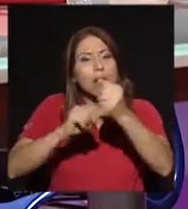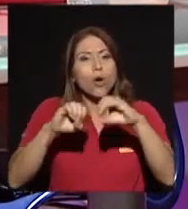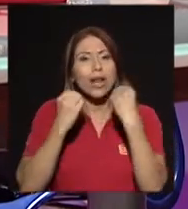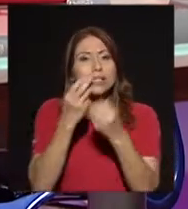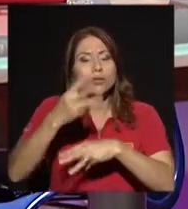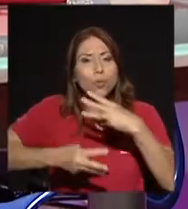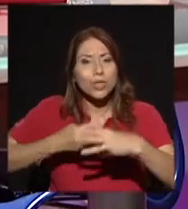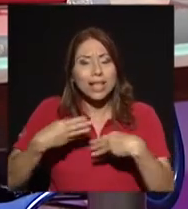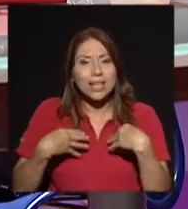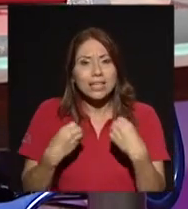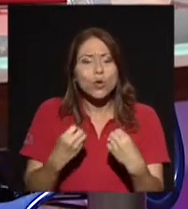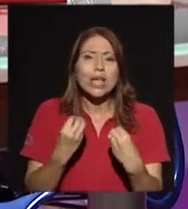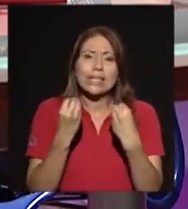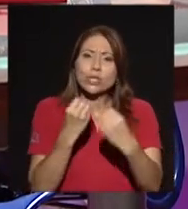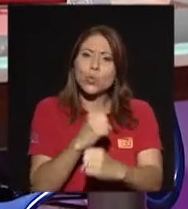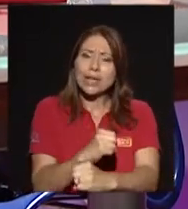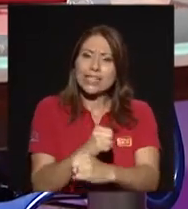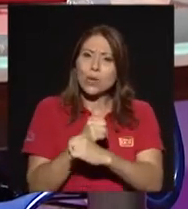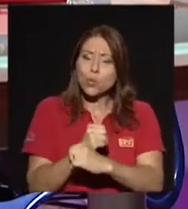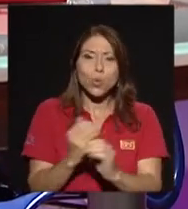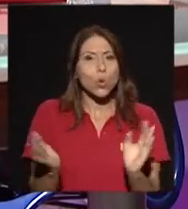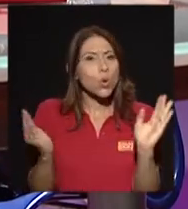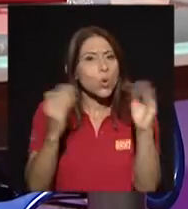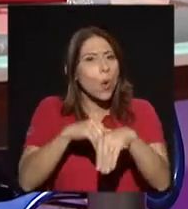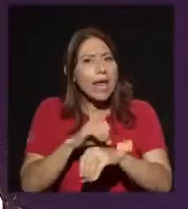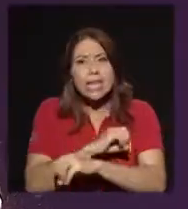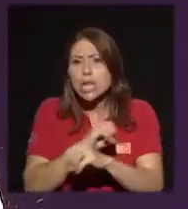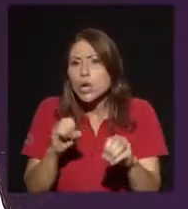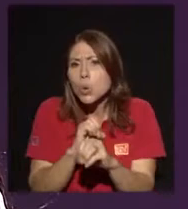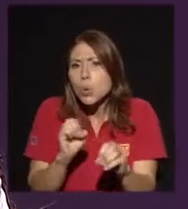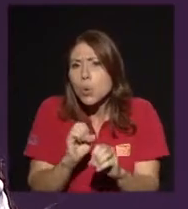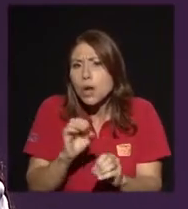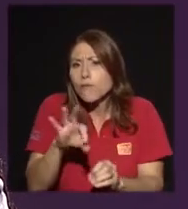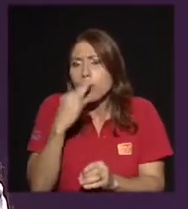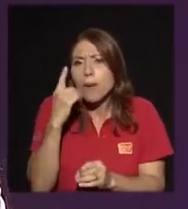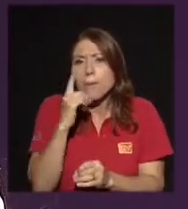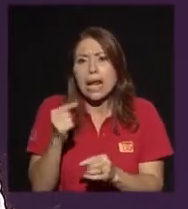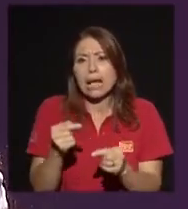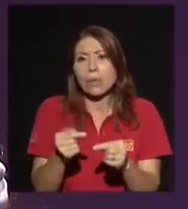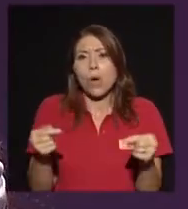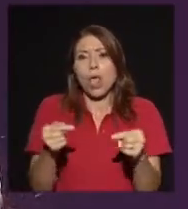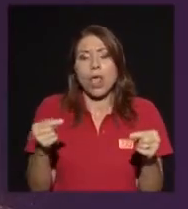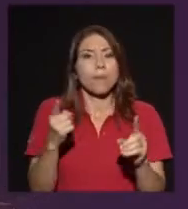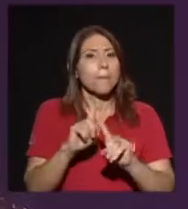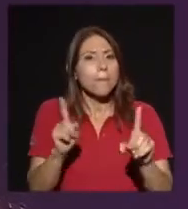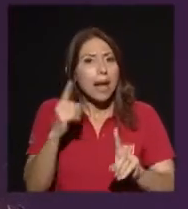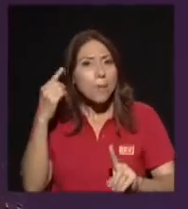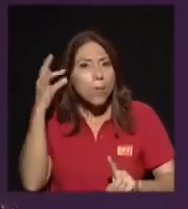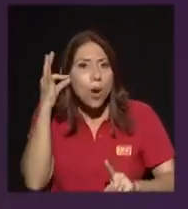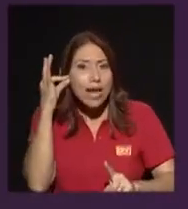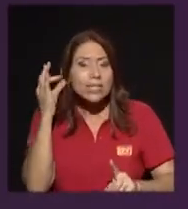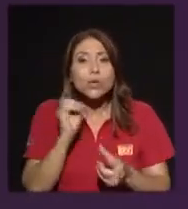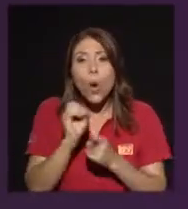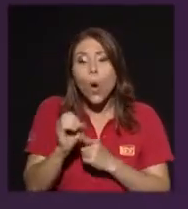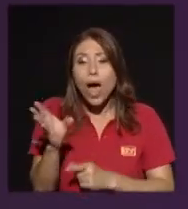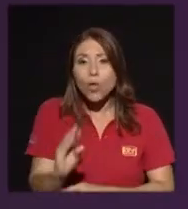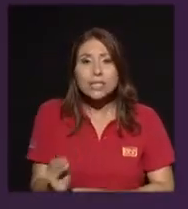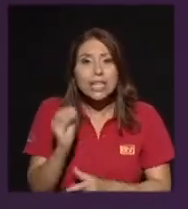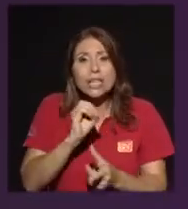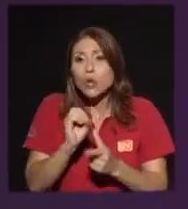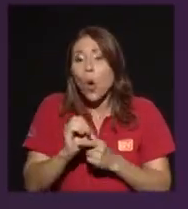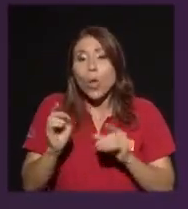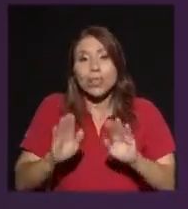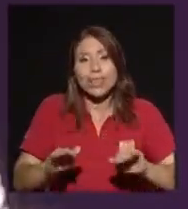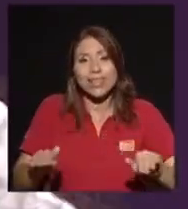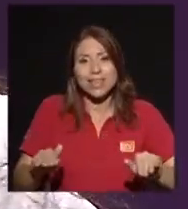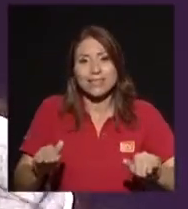Salud, o sea, es súper seguro, no hay ninguna contraindicación ni para mujeres, ni adolescentes, ni incluso niñas. Y me voy a adelantar